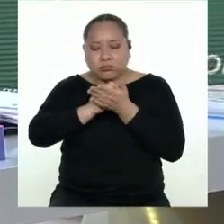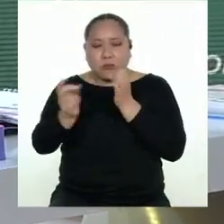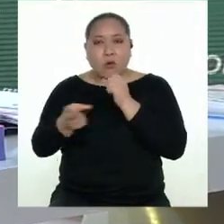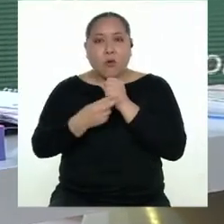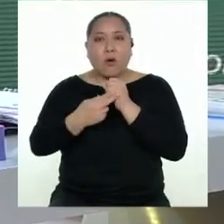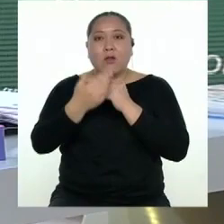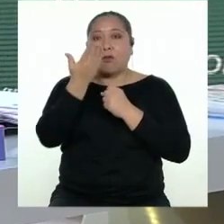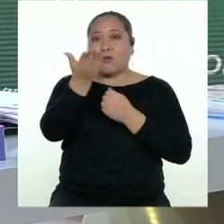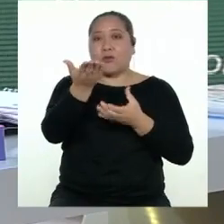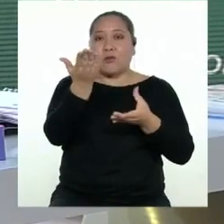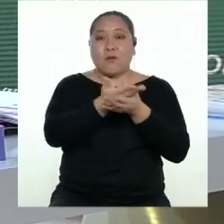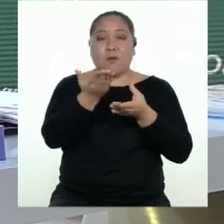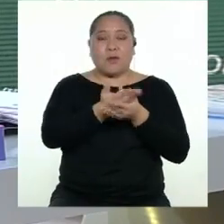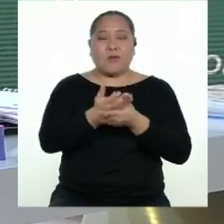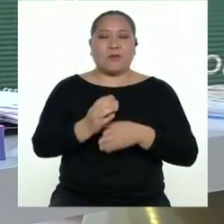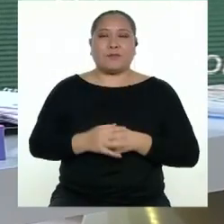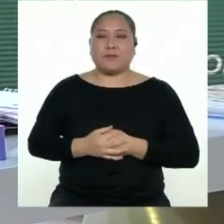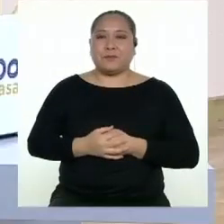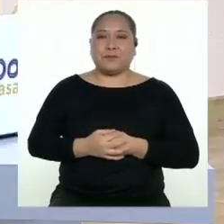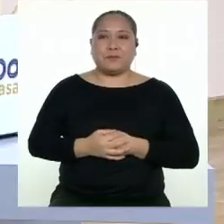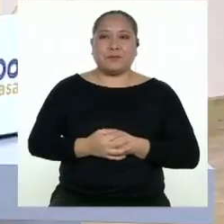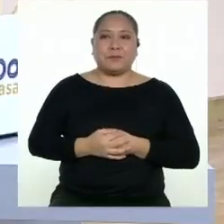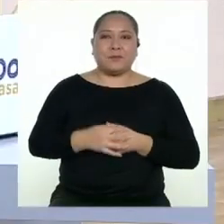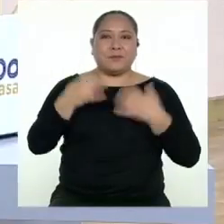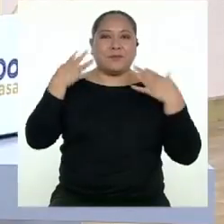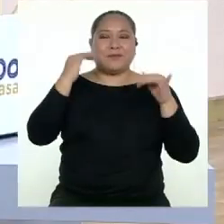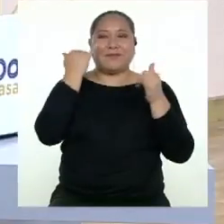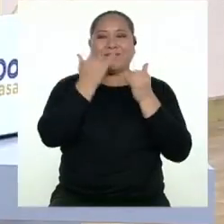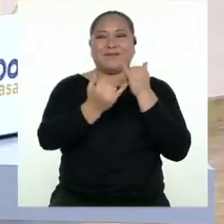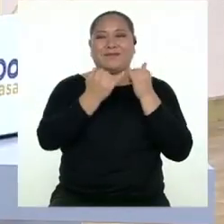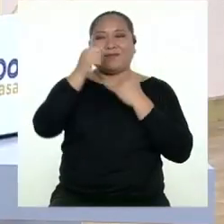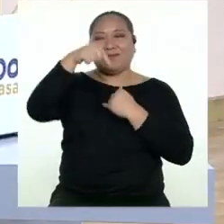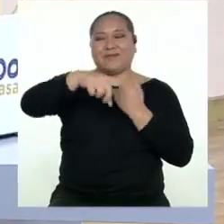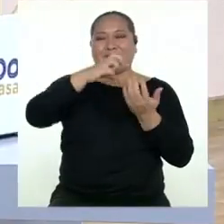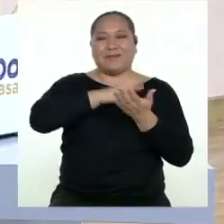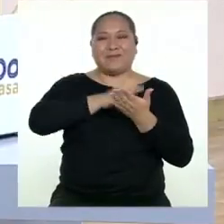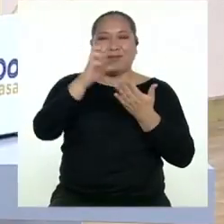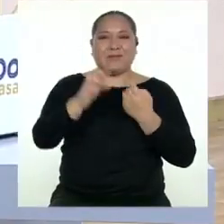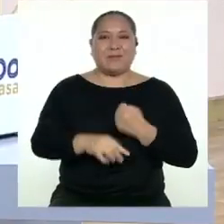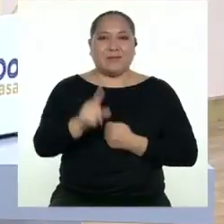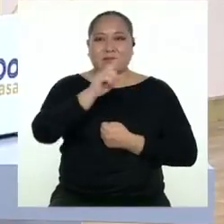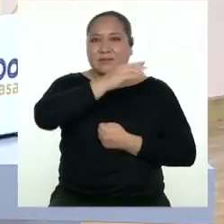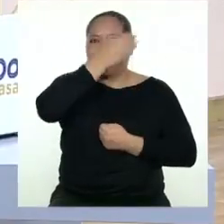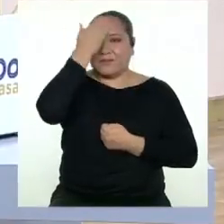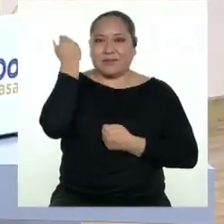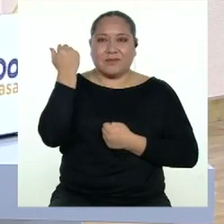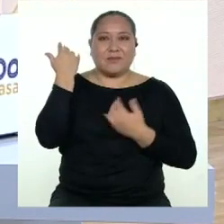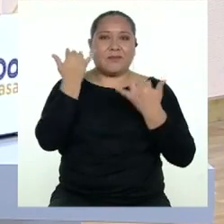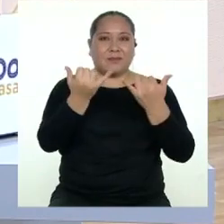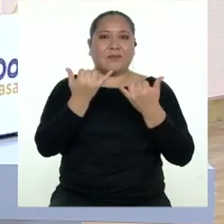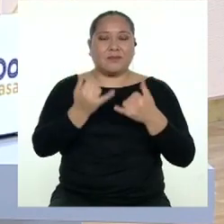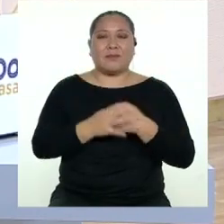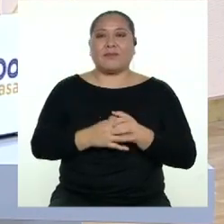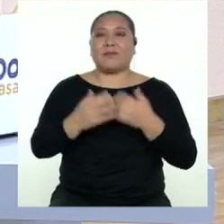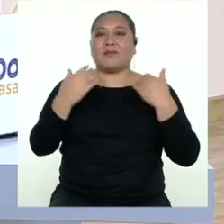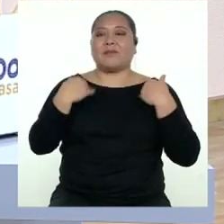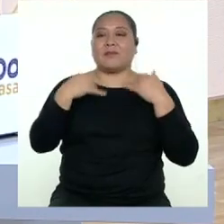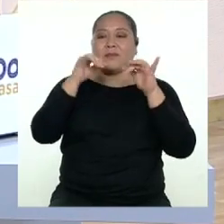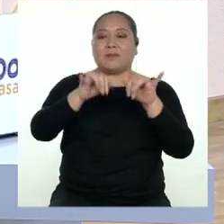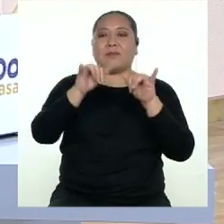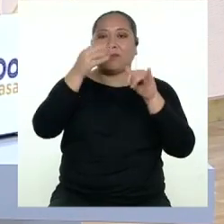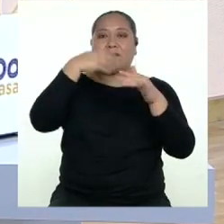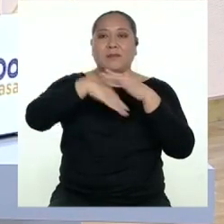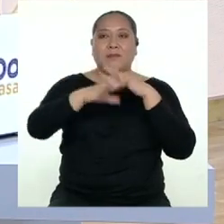aprendizaje en tu portafolio. Hemos llegado al final del programa. No se olviden de que ahora que tenemos que quedarnos en